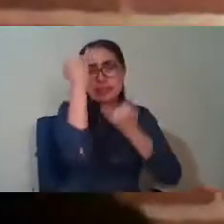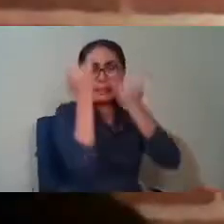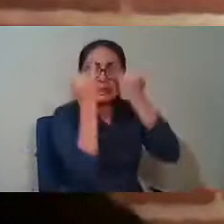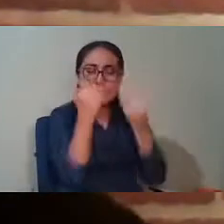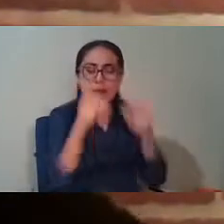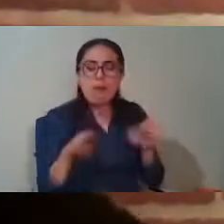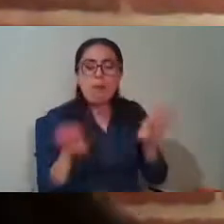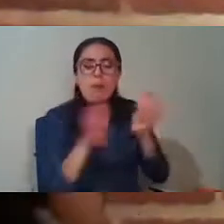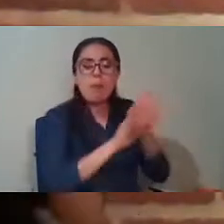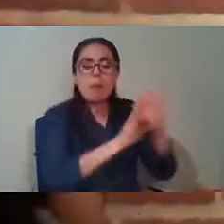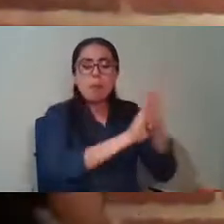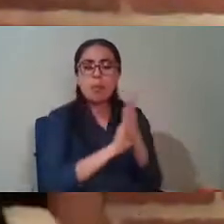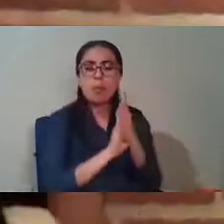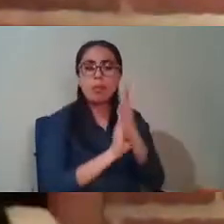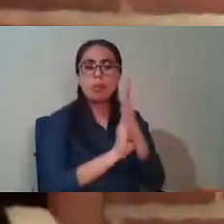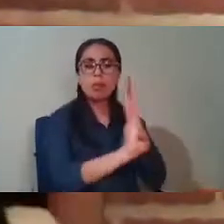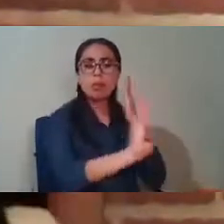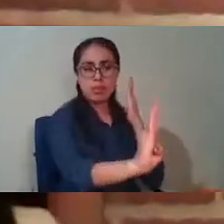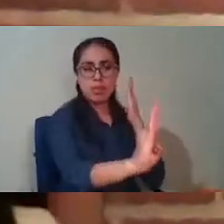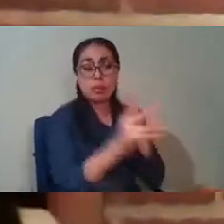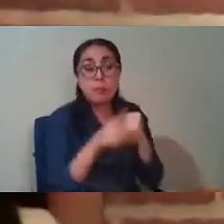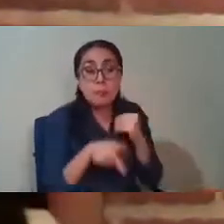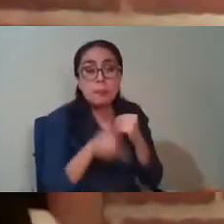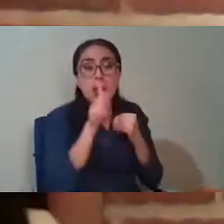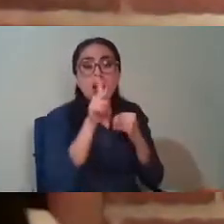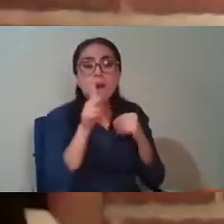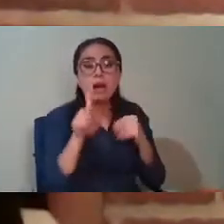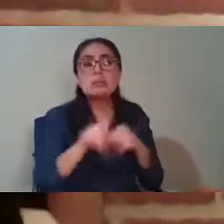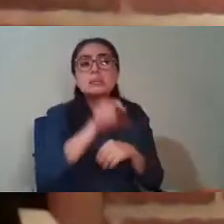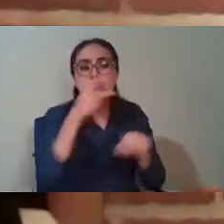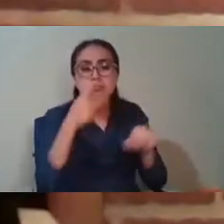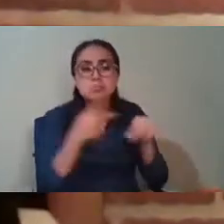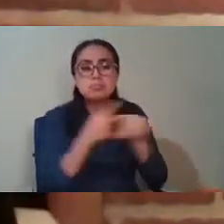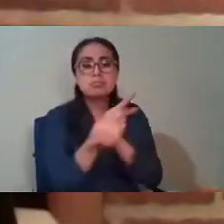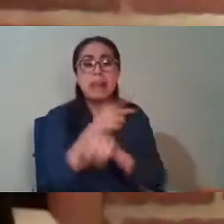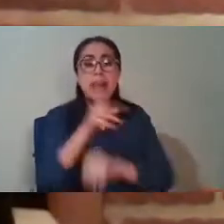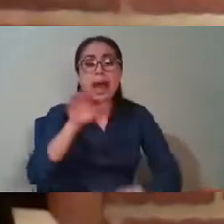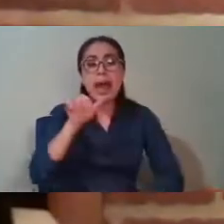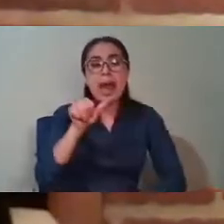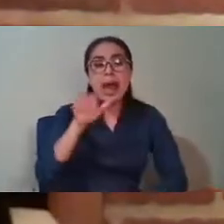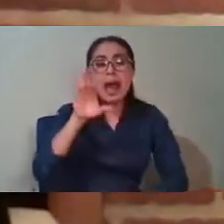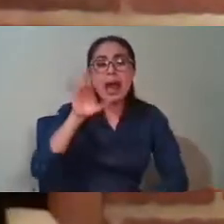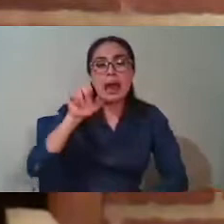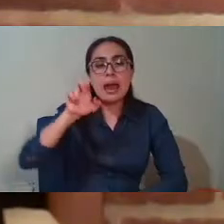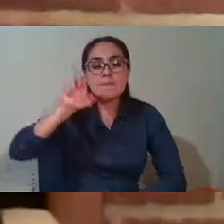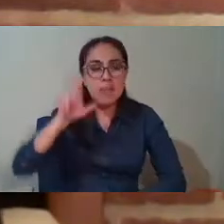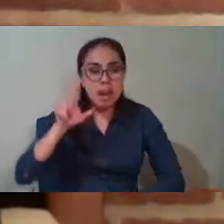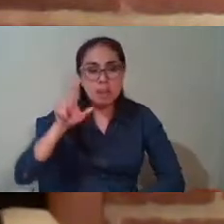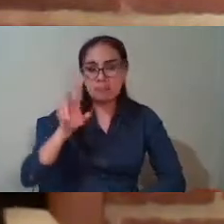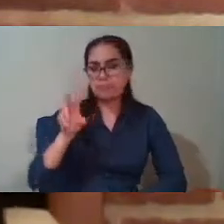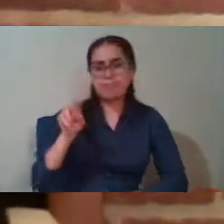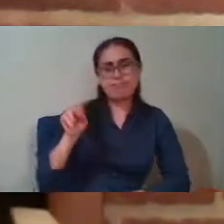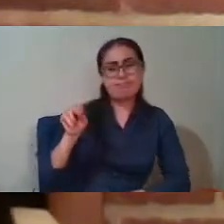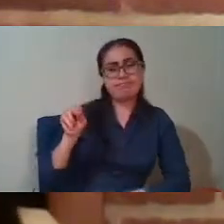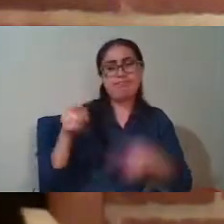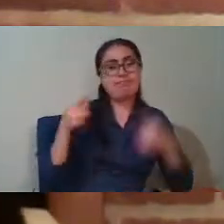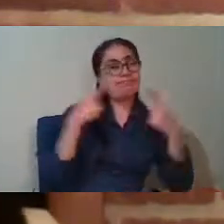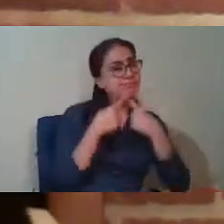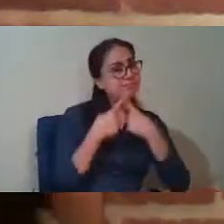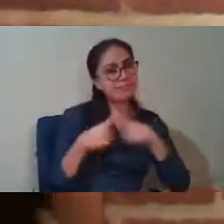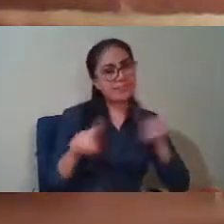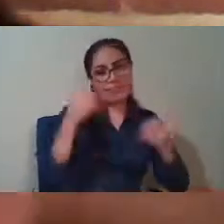da existencia a ese muro. Pero luego, Abel, que no cree en la propiedad, lo pasa